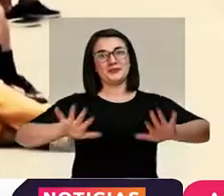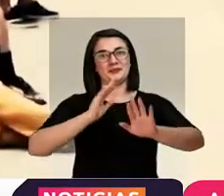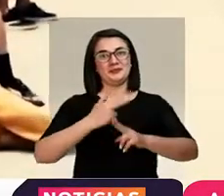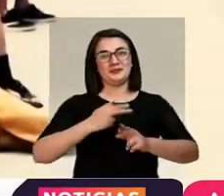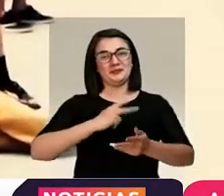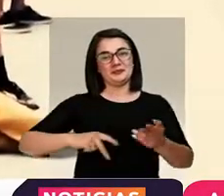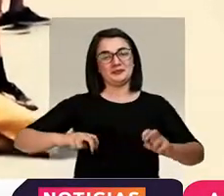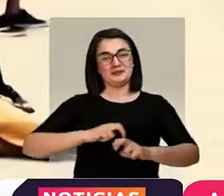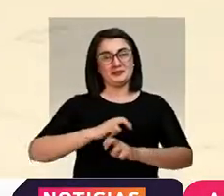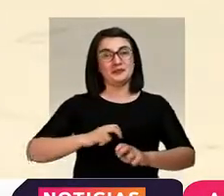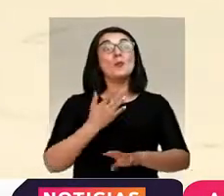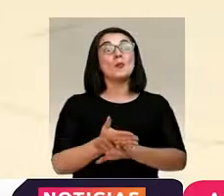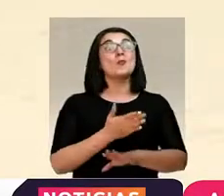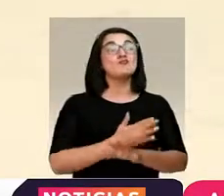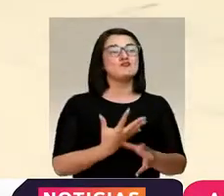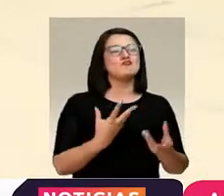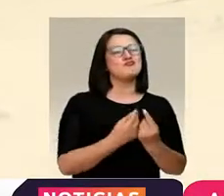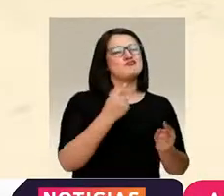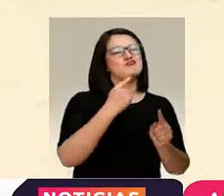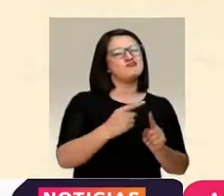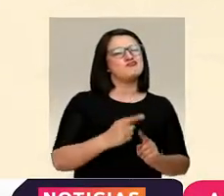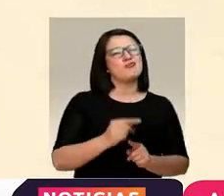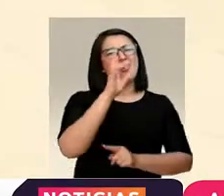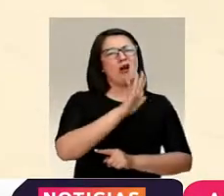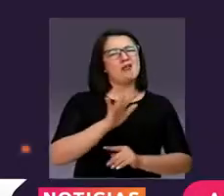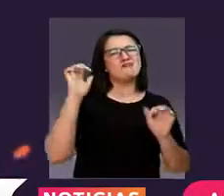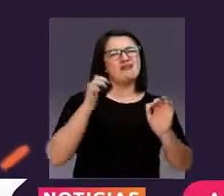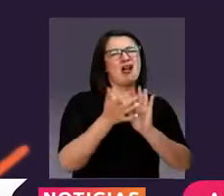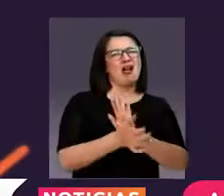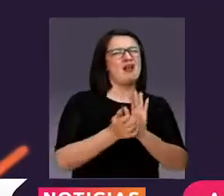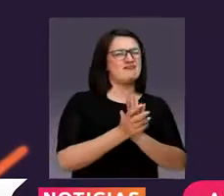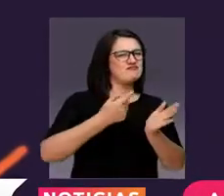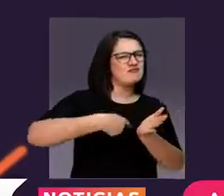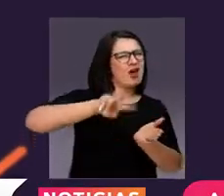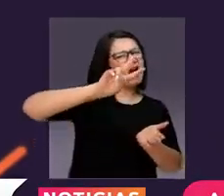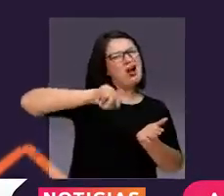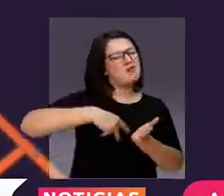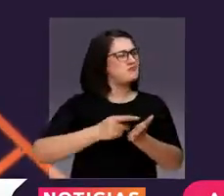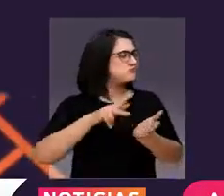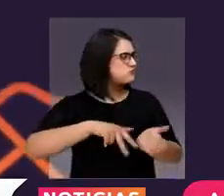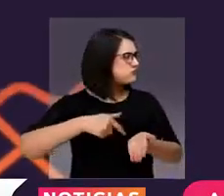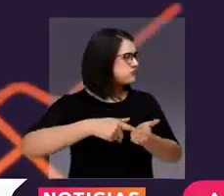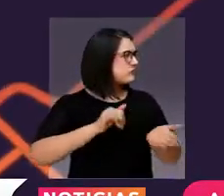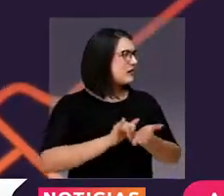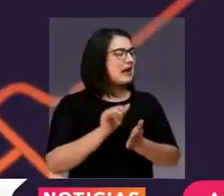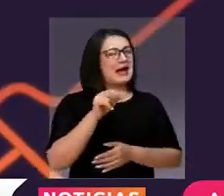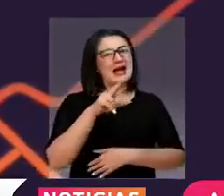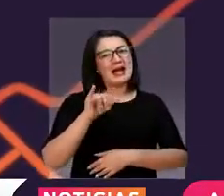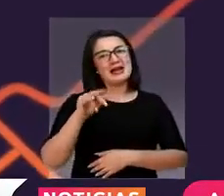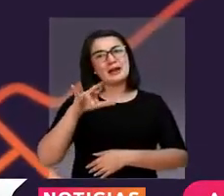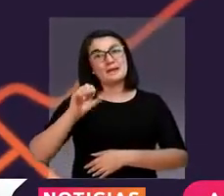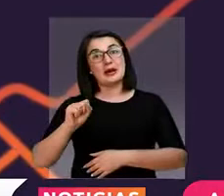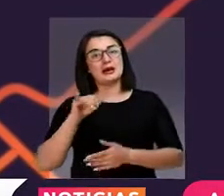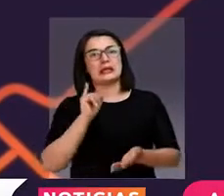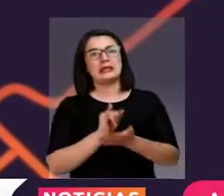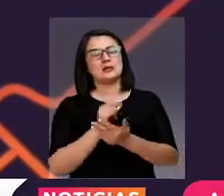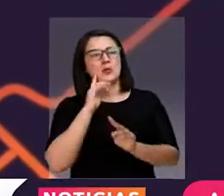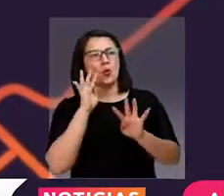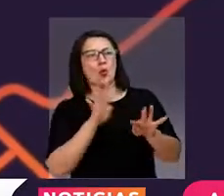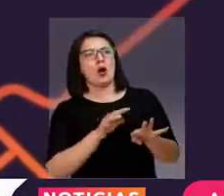donde se reunió lo mejor de la disciplina a nivel nacional. Allí, la atleta de la capital, Ana María Falla, figuró como una de las